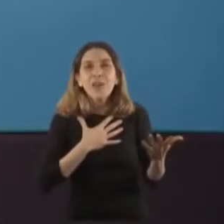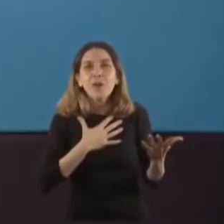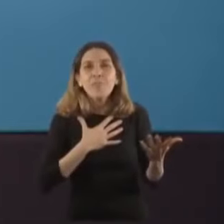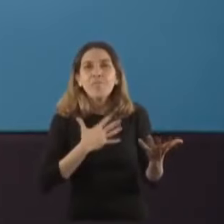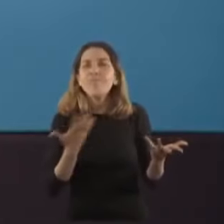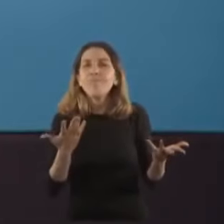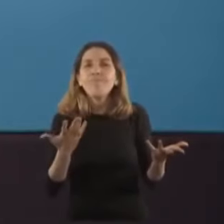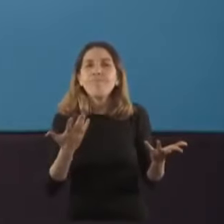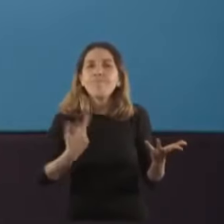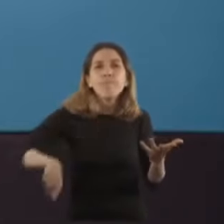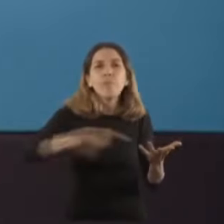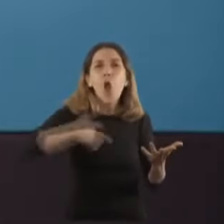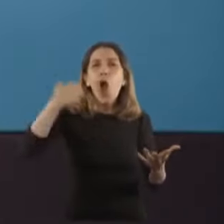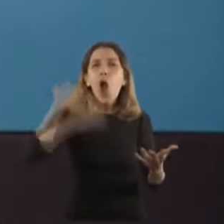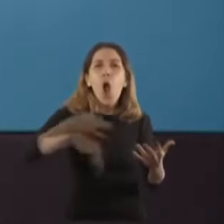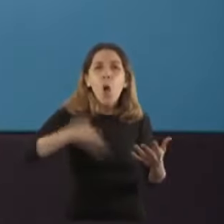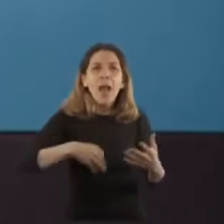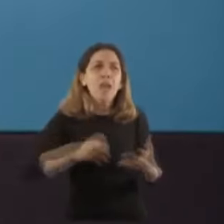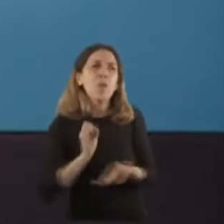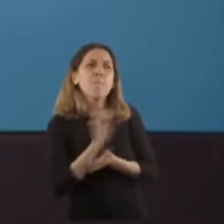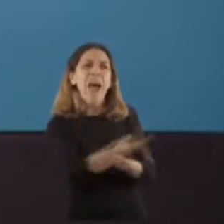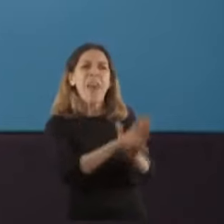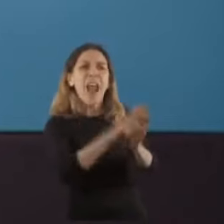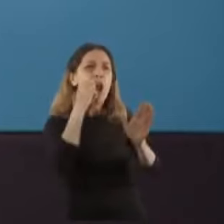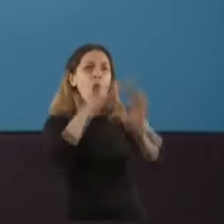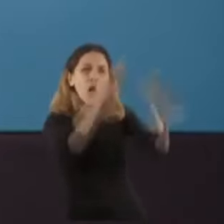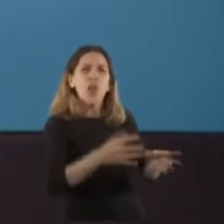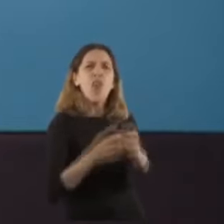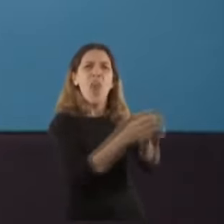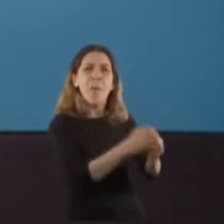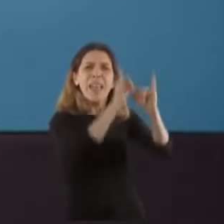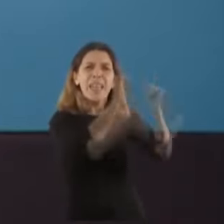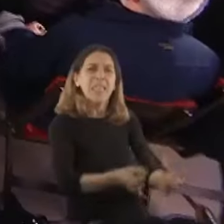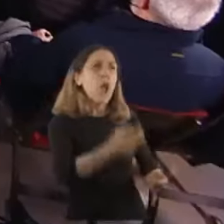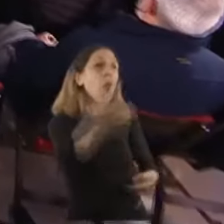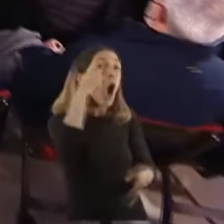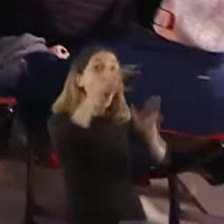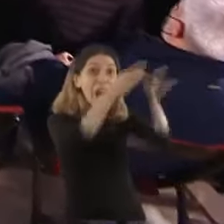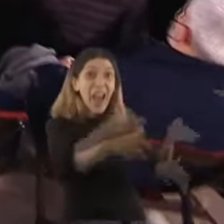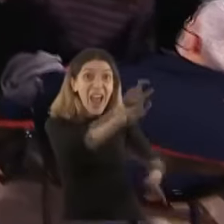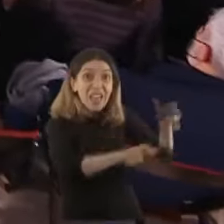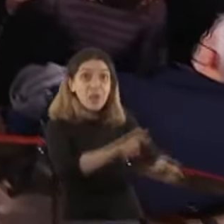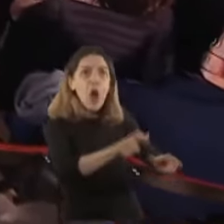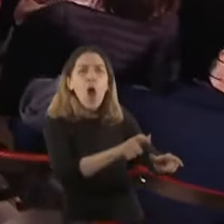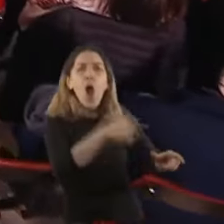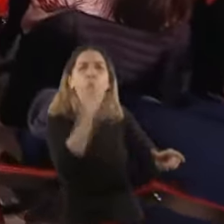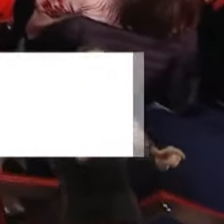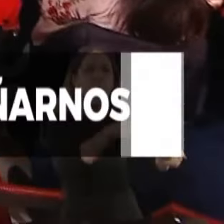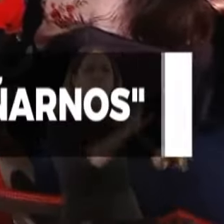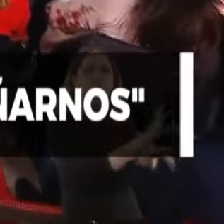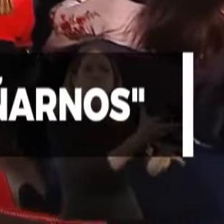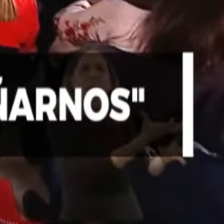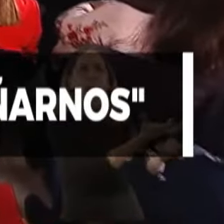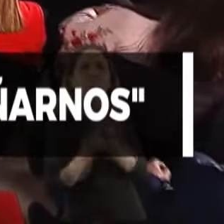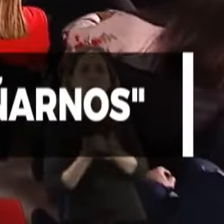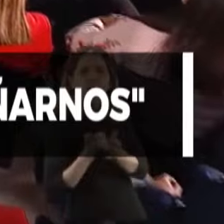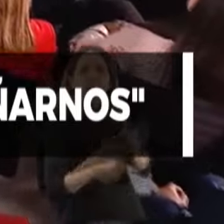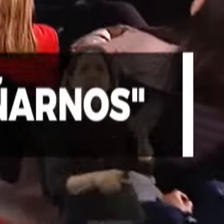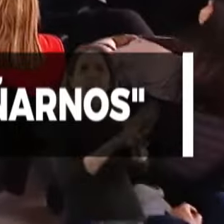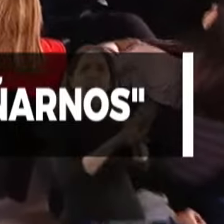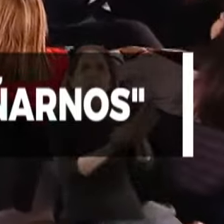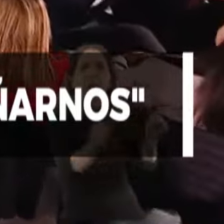Tenemos la obligación de dar este debate y tenemos la obligación, y el Congreso tiene la obligación de acompañar y sacar esta ley. Como bien